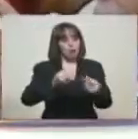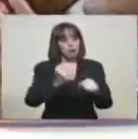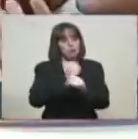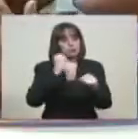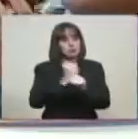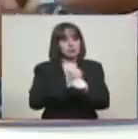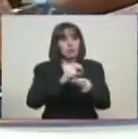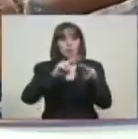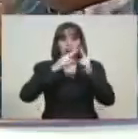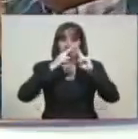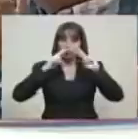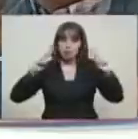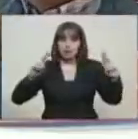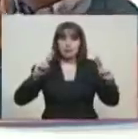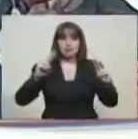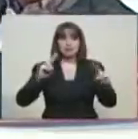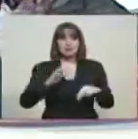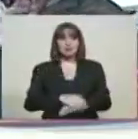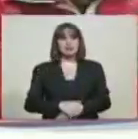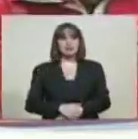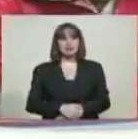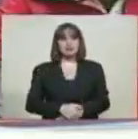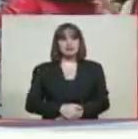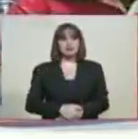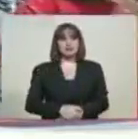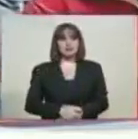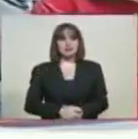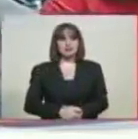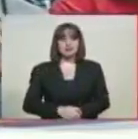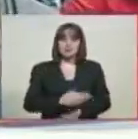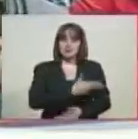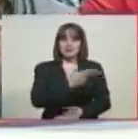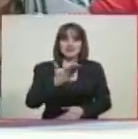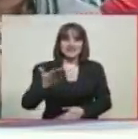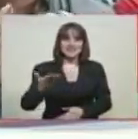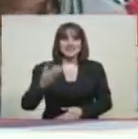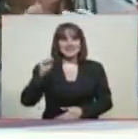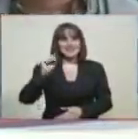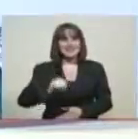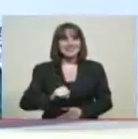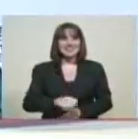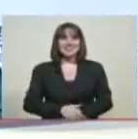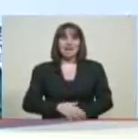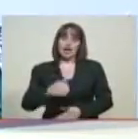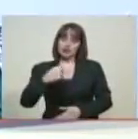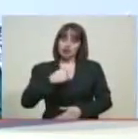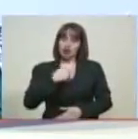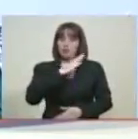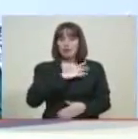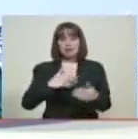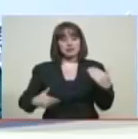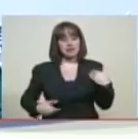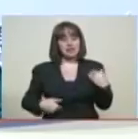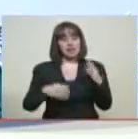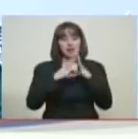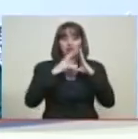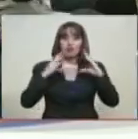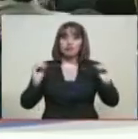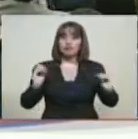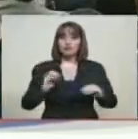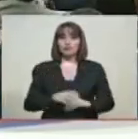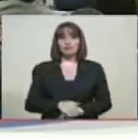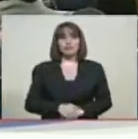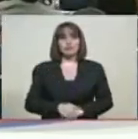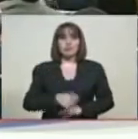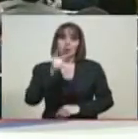por la paz y con la paz con ustedes y con todo soy el presidente de todos y de